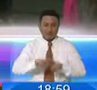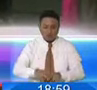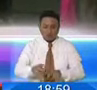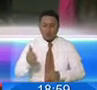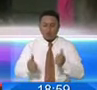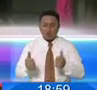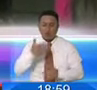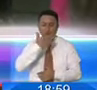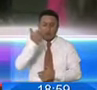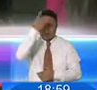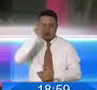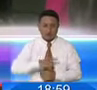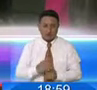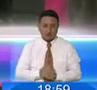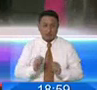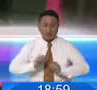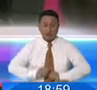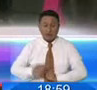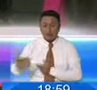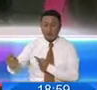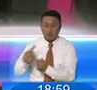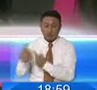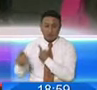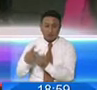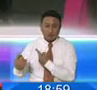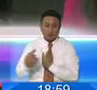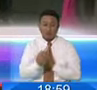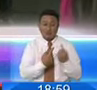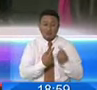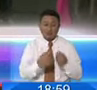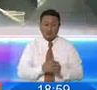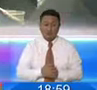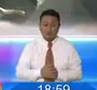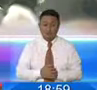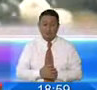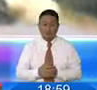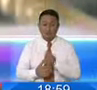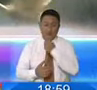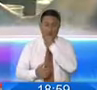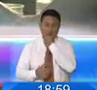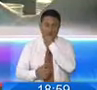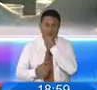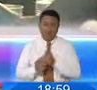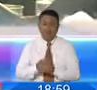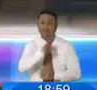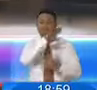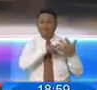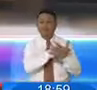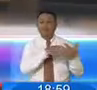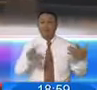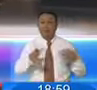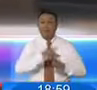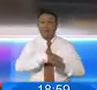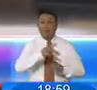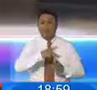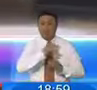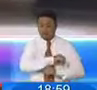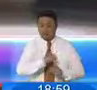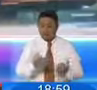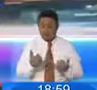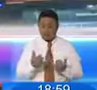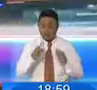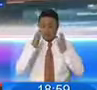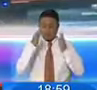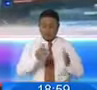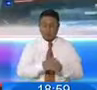postura, pero alimentándonos y retroalimentándonos en lo que no pudo haber cumplido sus objetivos. Revisar la tabla de pensiones y el apremio está en la mira.